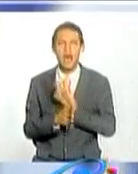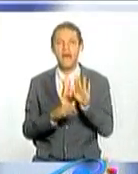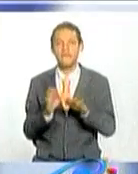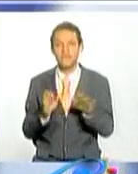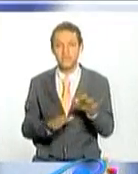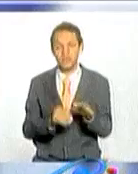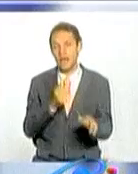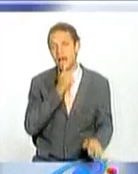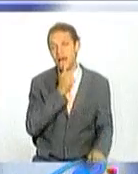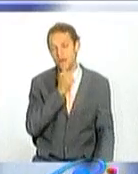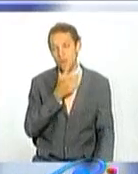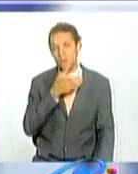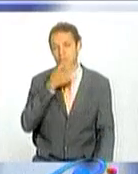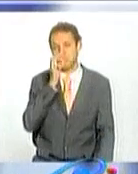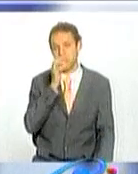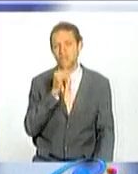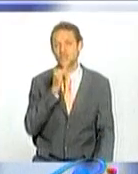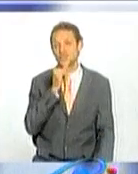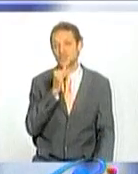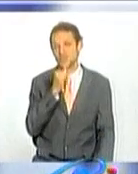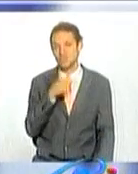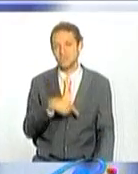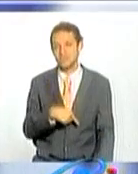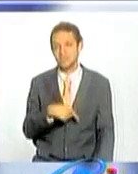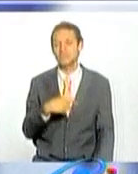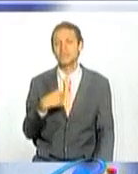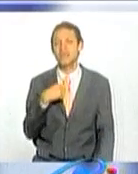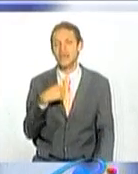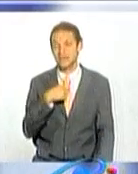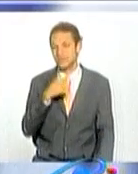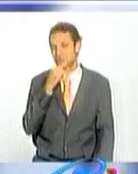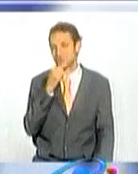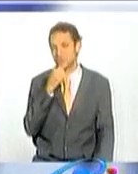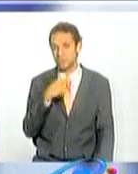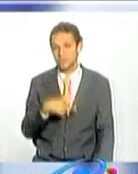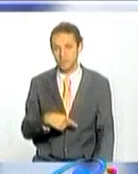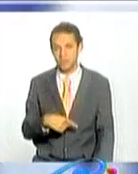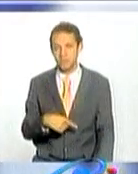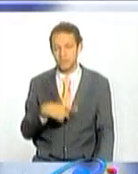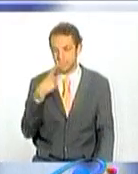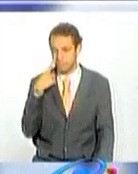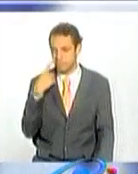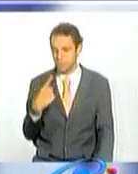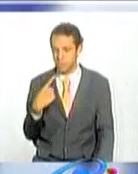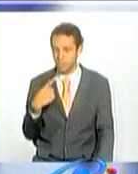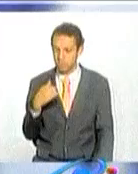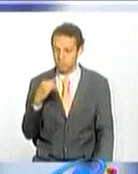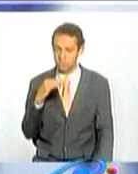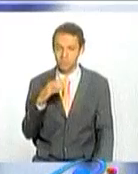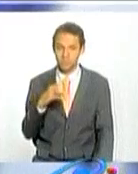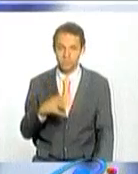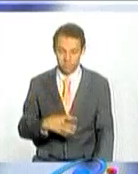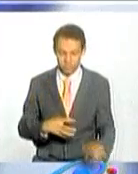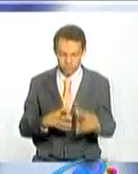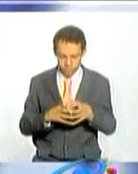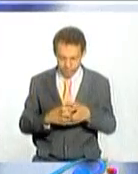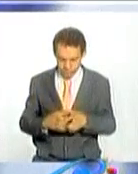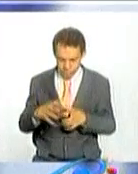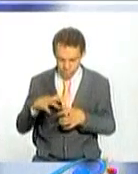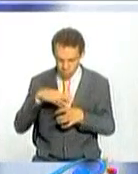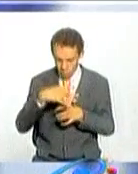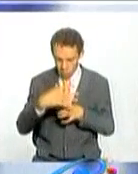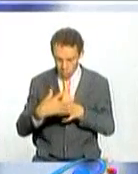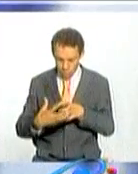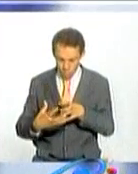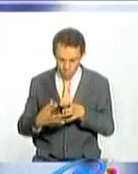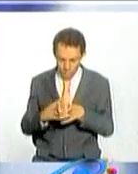paciente ha tomado suficiente líquido, podemos ver los contornos de la vejiga, las paredes que no